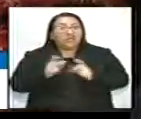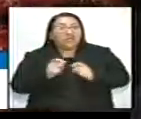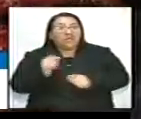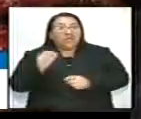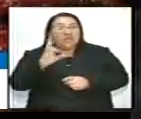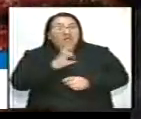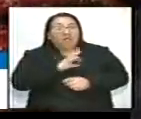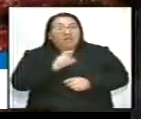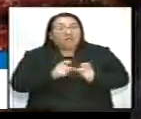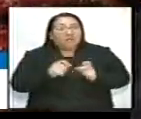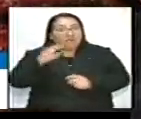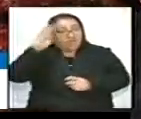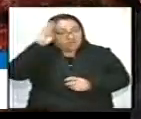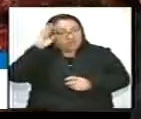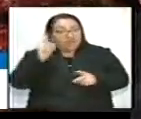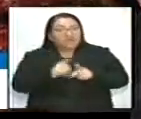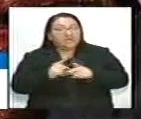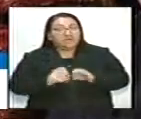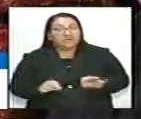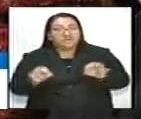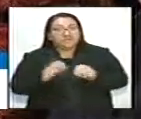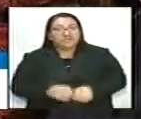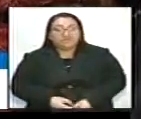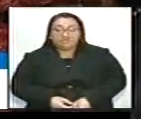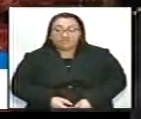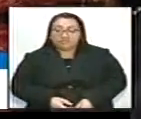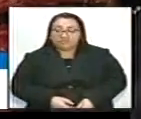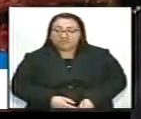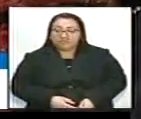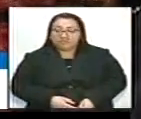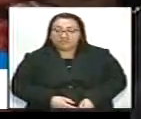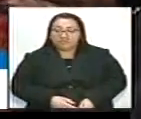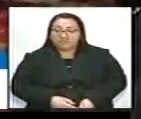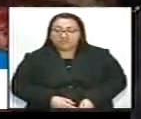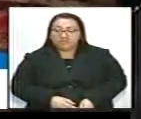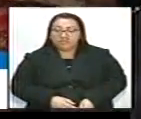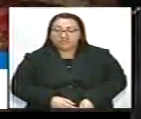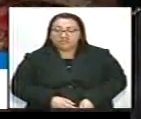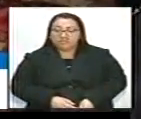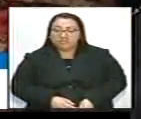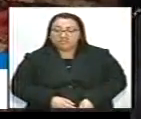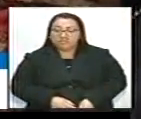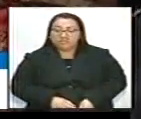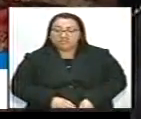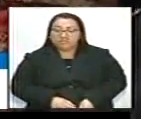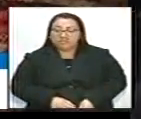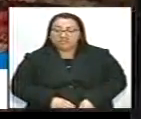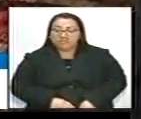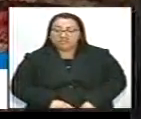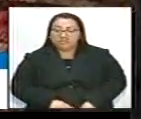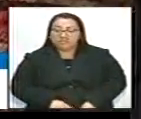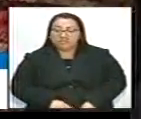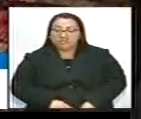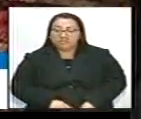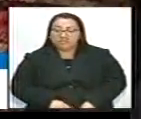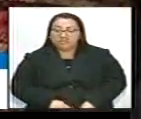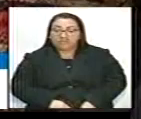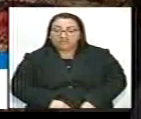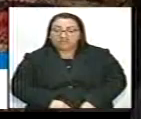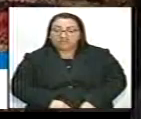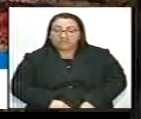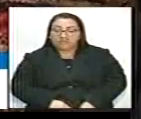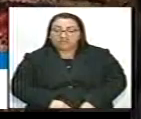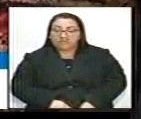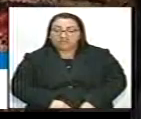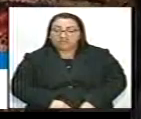a la policía también, que es importante, a efecto de que podamos nosotros contrarrestar la problemática que estamos viviendo